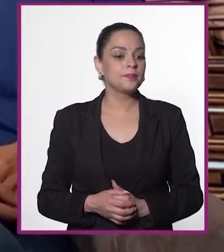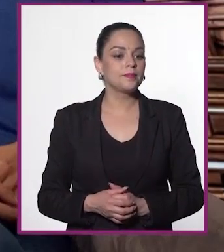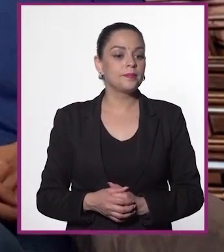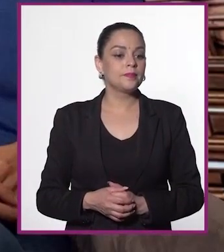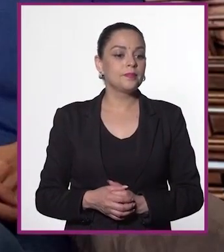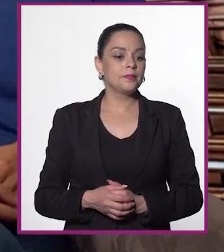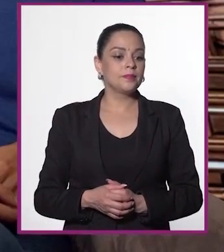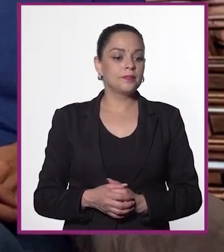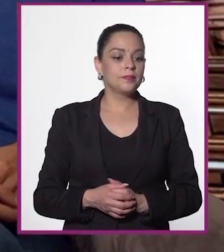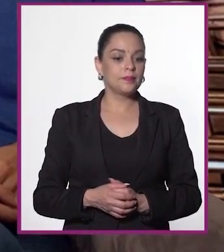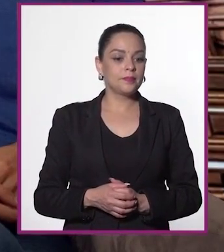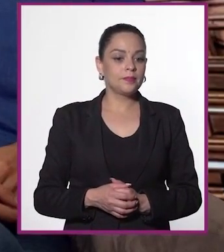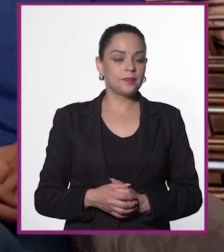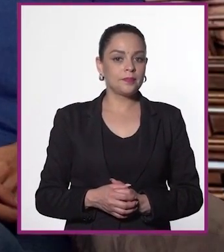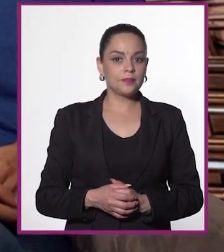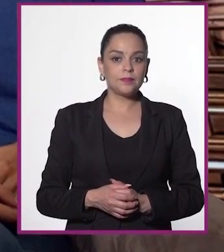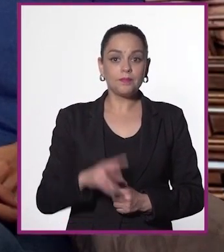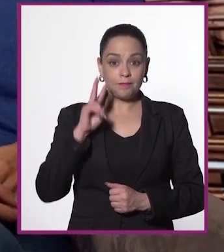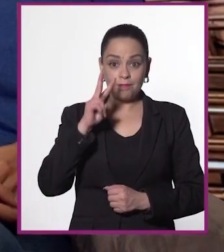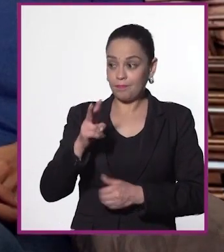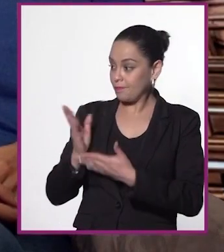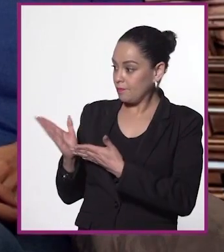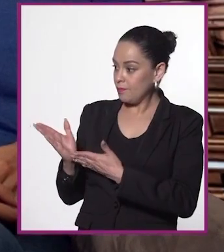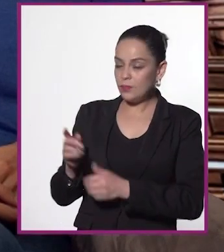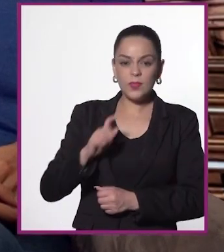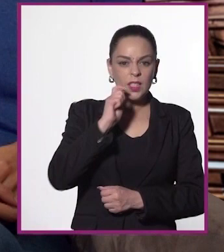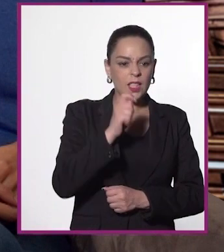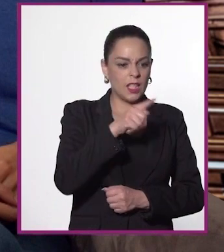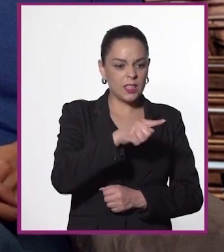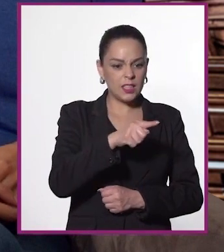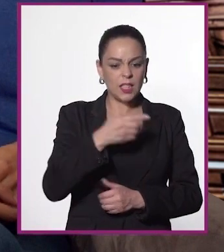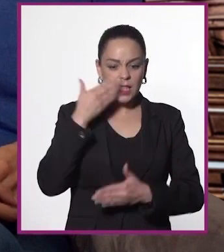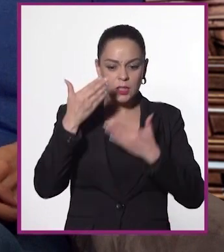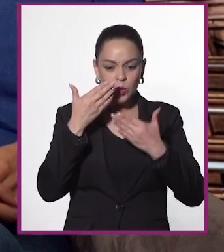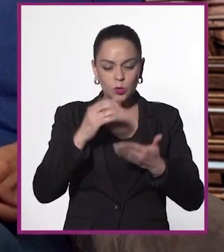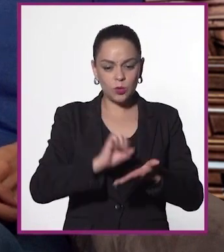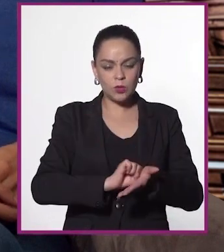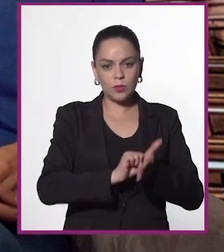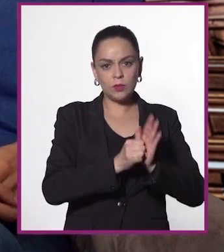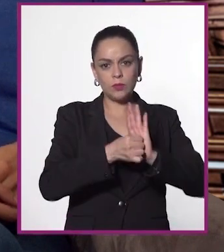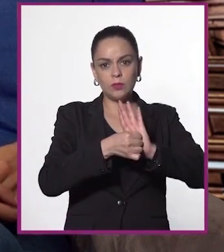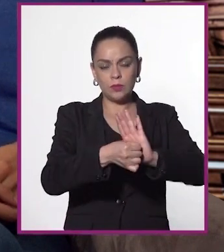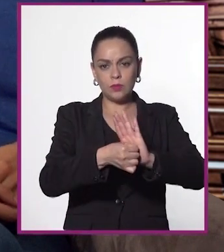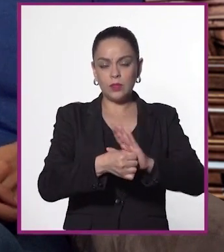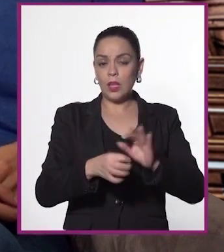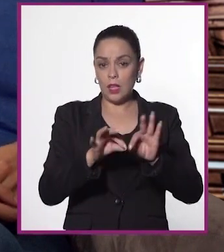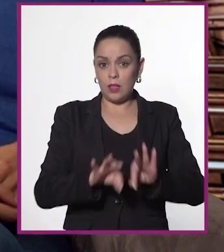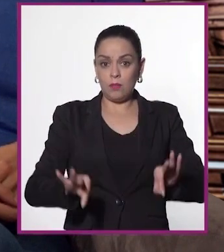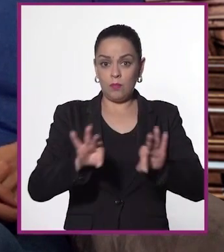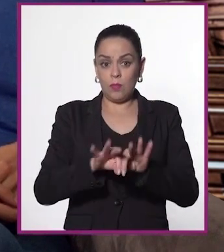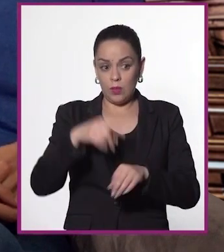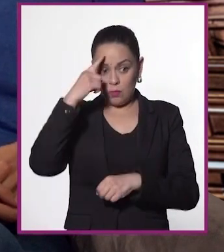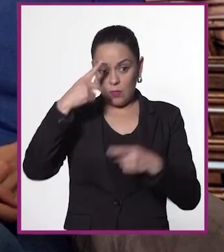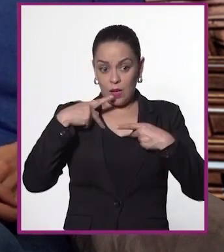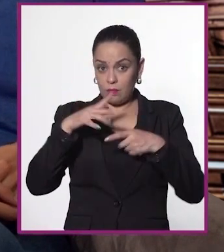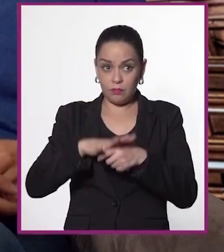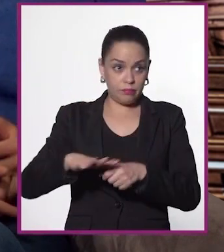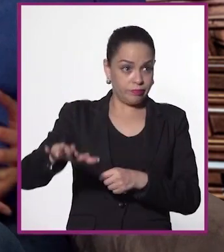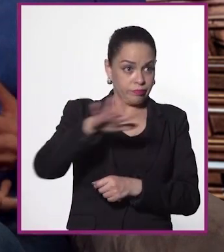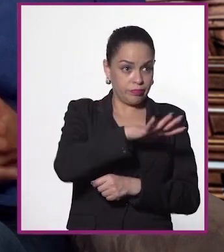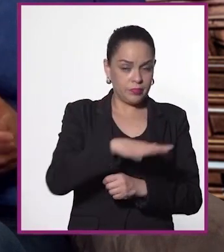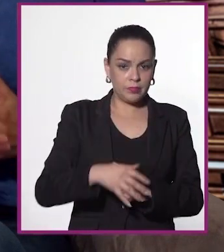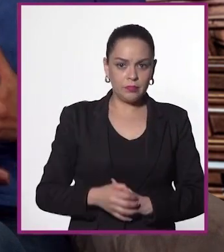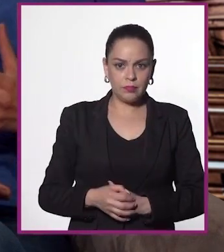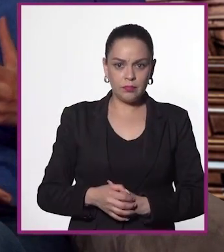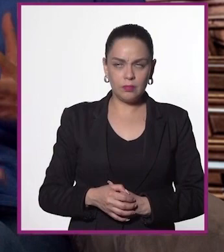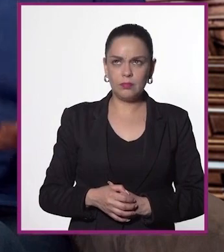La semiótica es la ciencia que estudia los signos y la importancia que tienen estos en la sociedad. Entonces